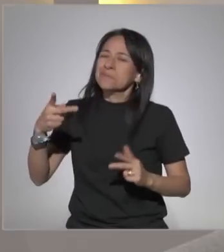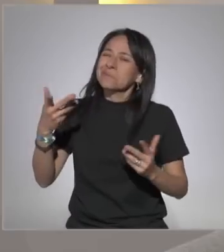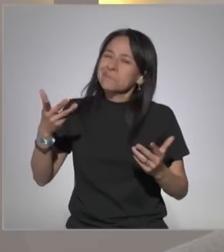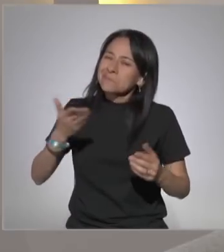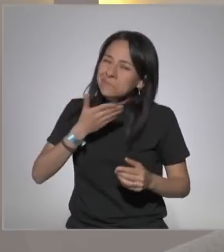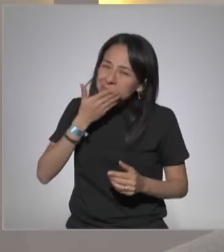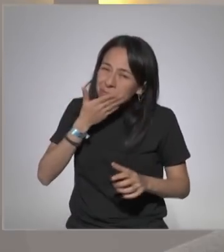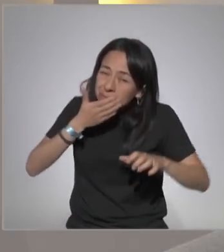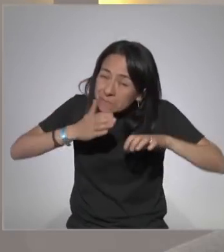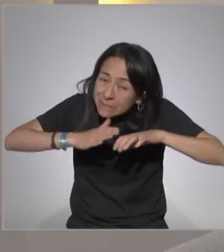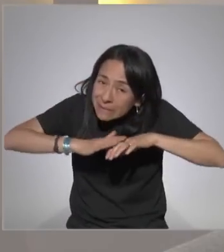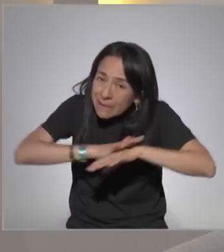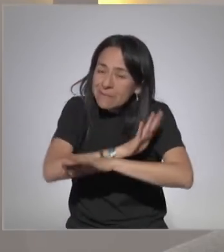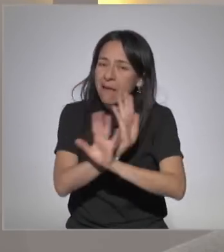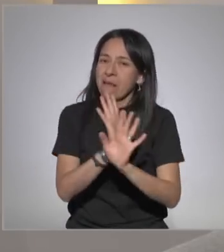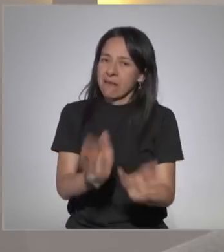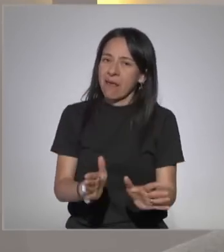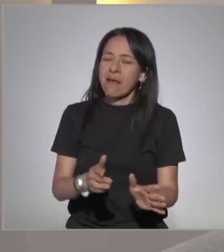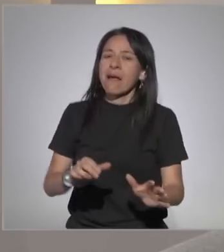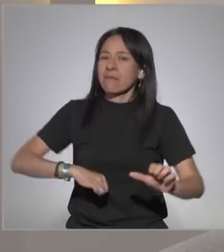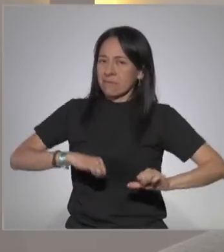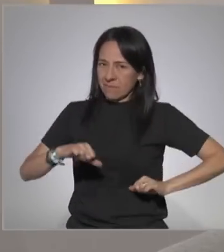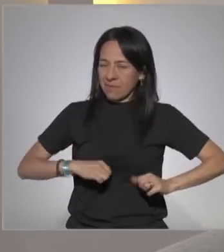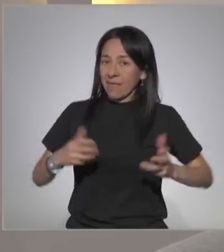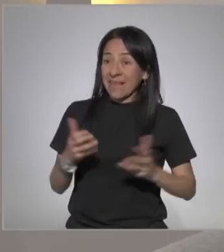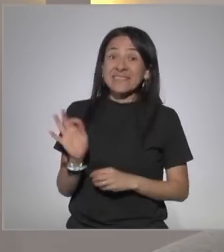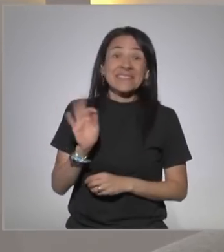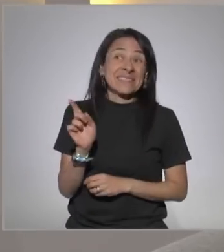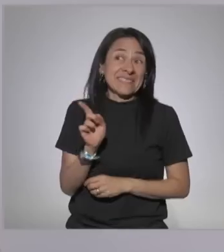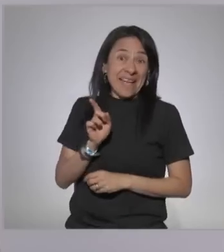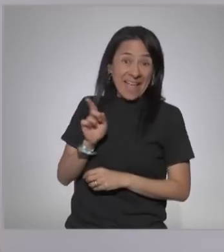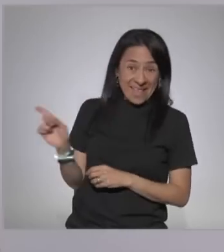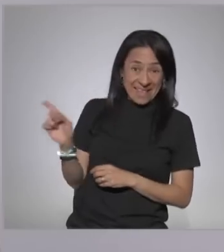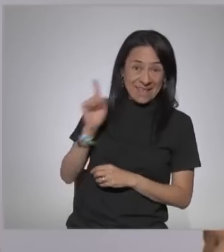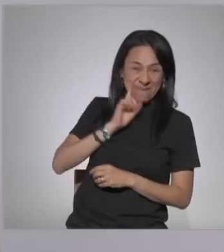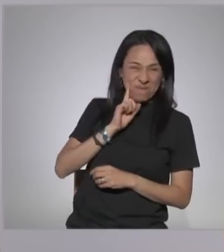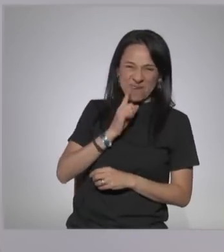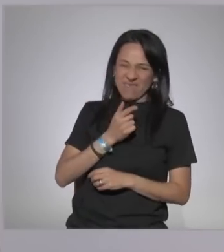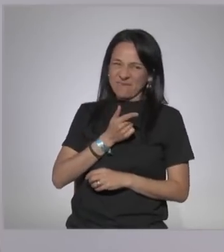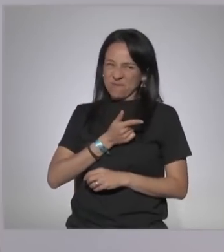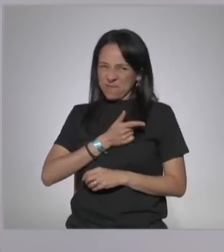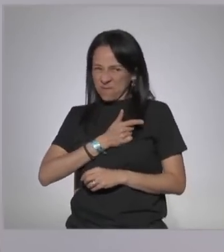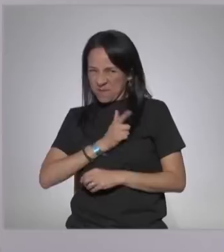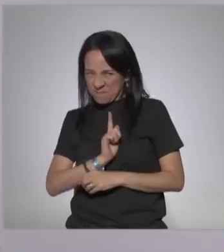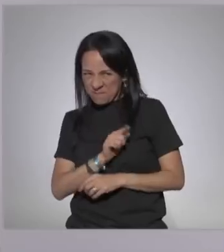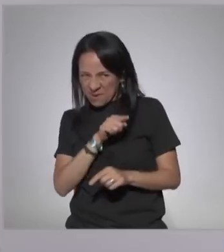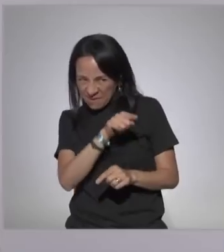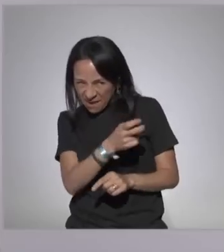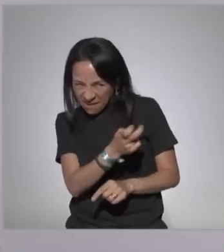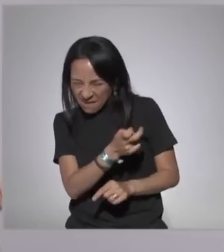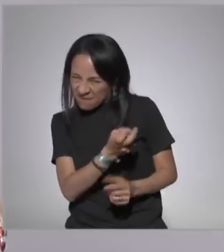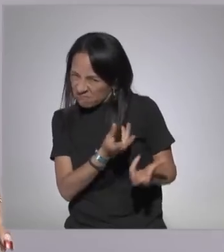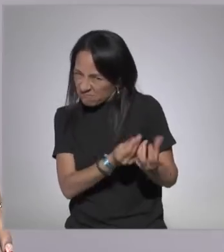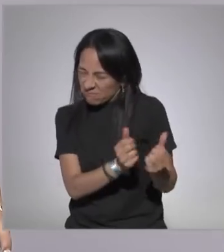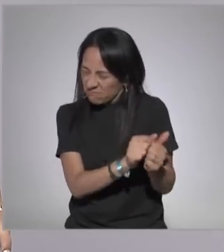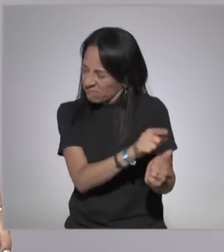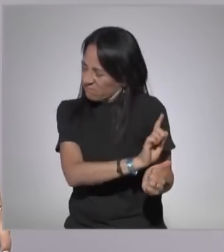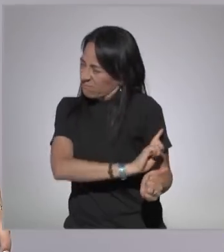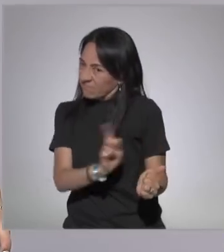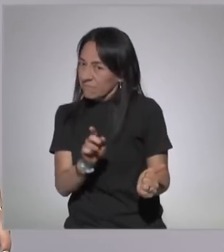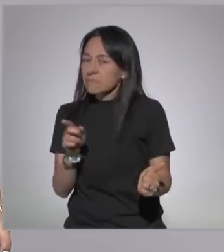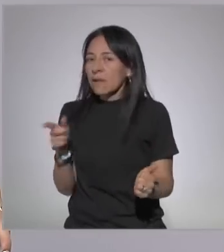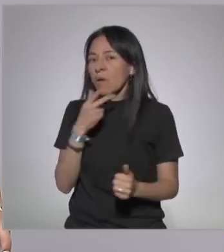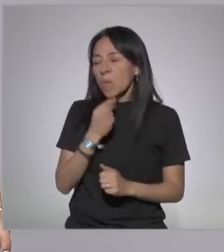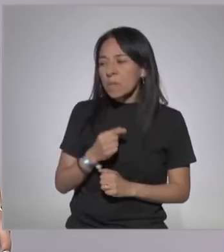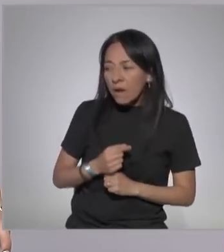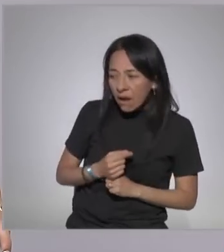Cambió un poco su dinámica. Todo lo que a ella no le gustaba hacer con él empezó a retomarlo. Y eso ha sido algo que